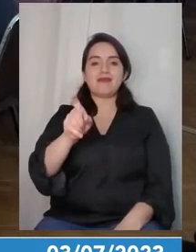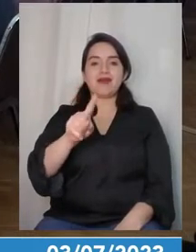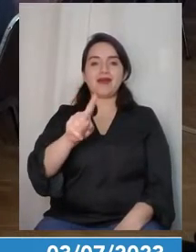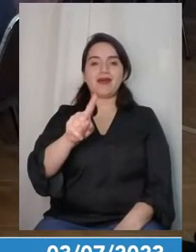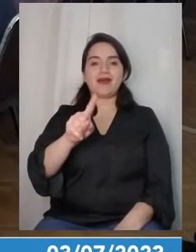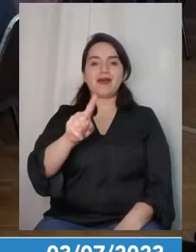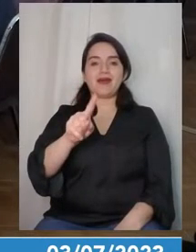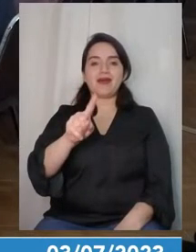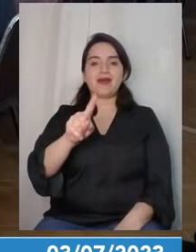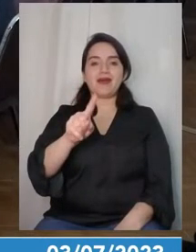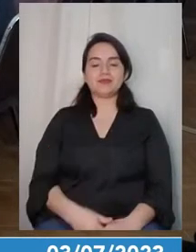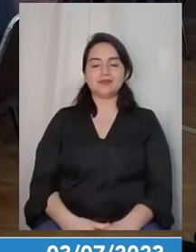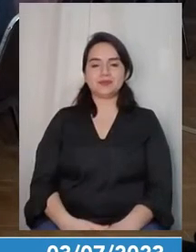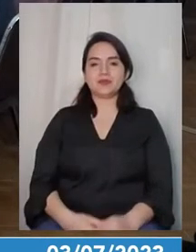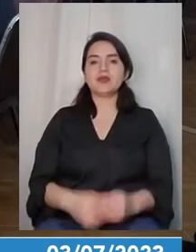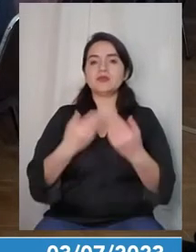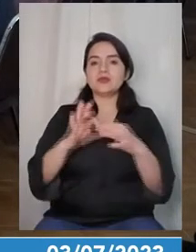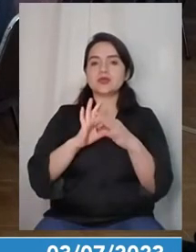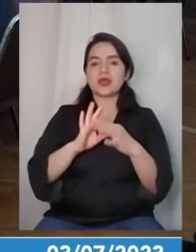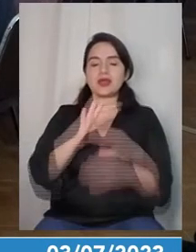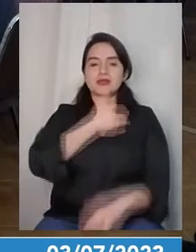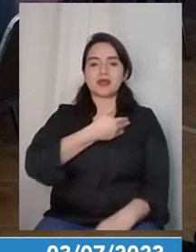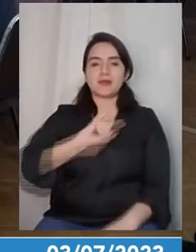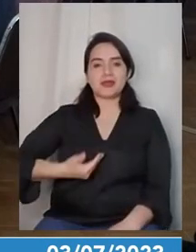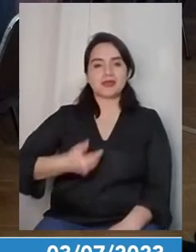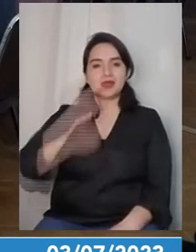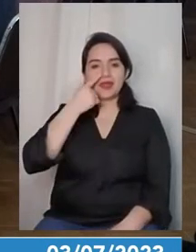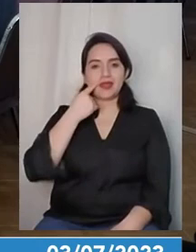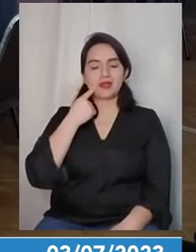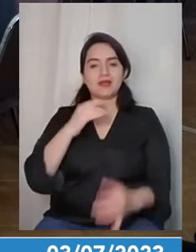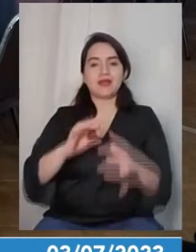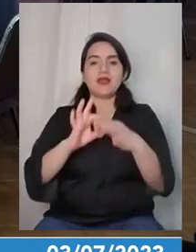Muchas gracias, presidente. Muchas gracias a nuestra invitada.